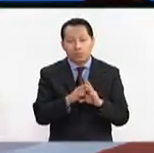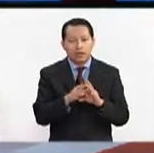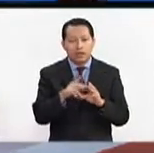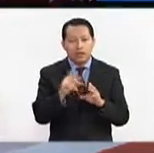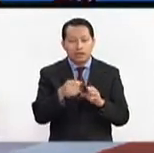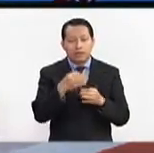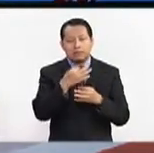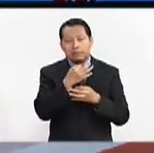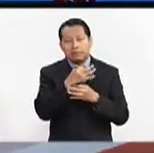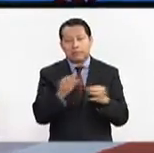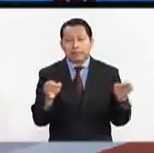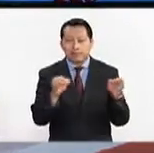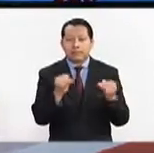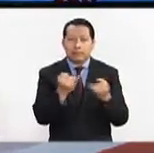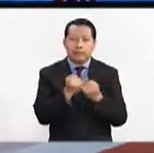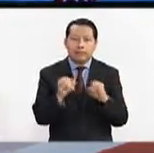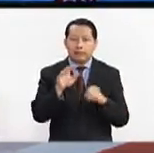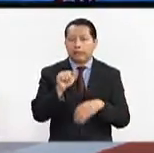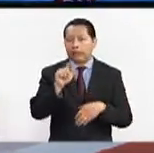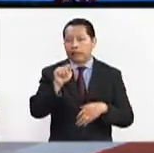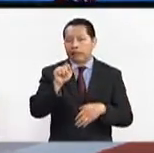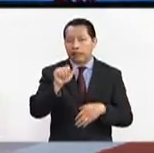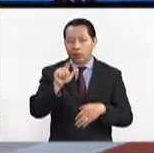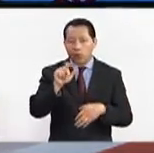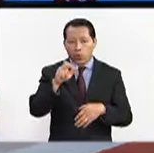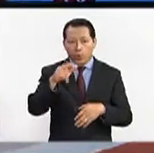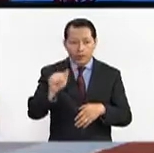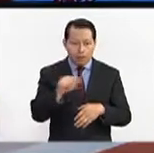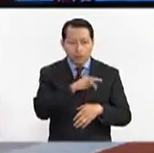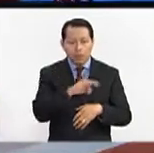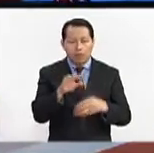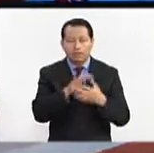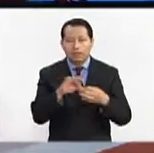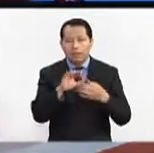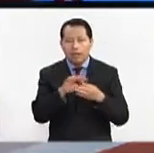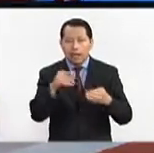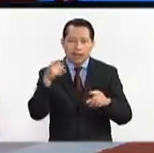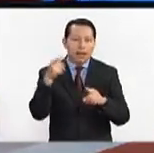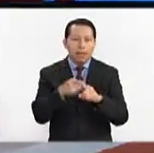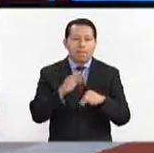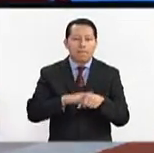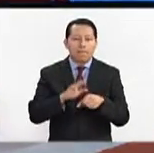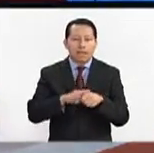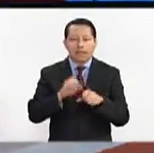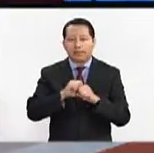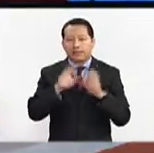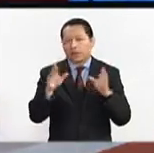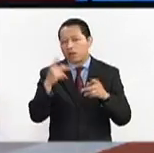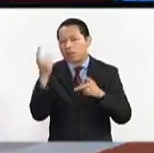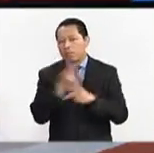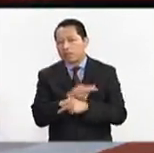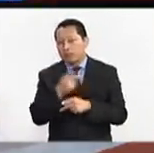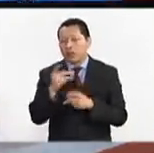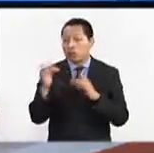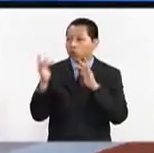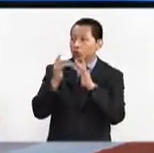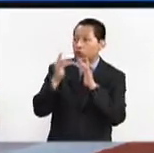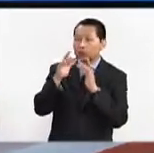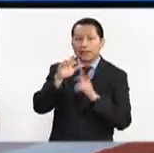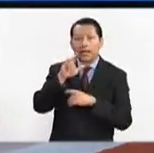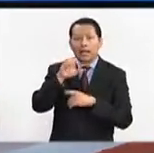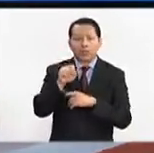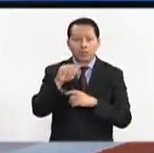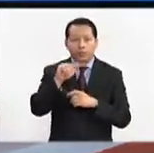ya de independencia de Cataluña. Para ello, para que nos explique de manera más concreta lo que ha pasado en estas últimas horas, nos comunicamos con Carlos